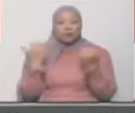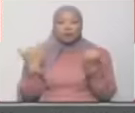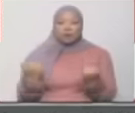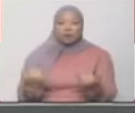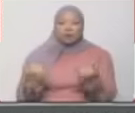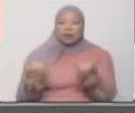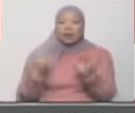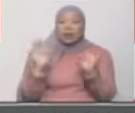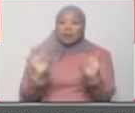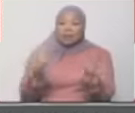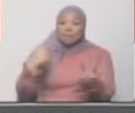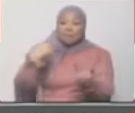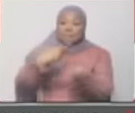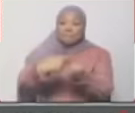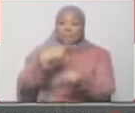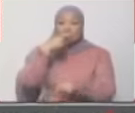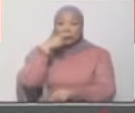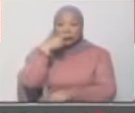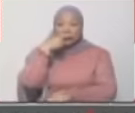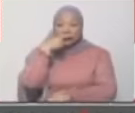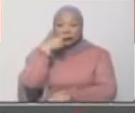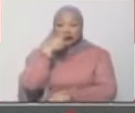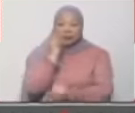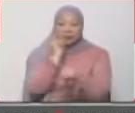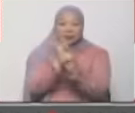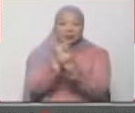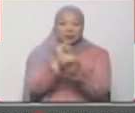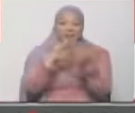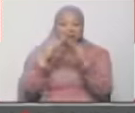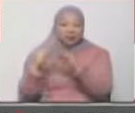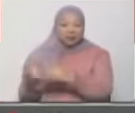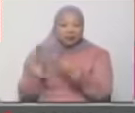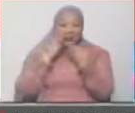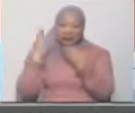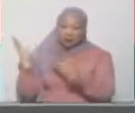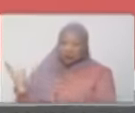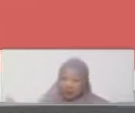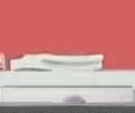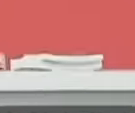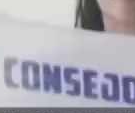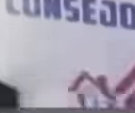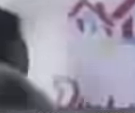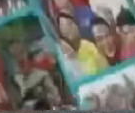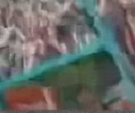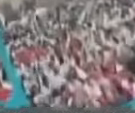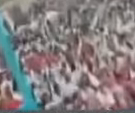super segmento con Maduro, más comunas. Adelante.